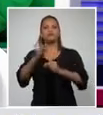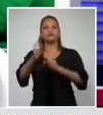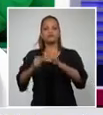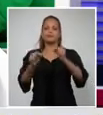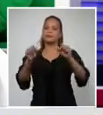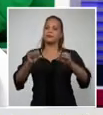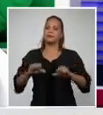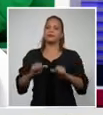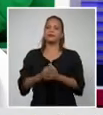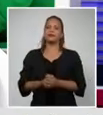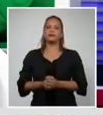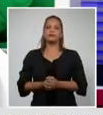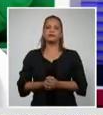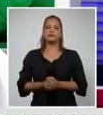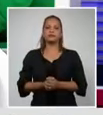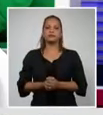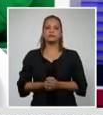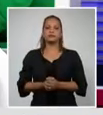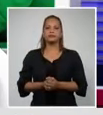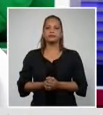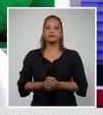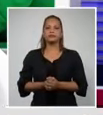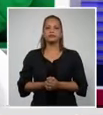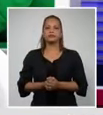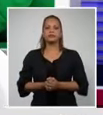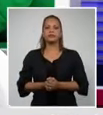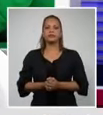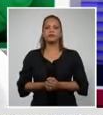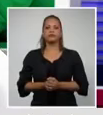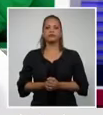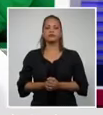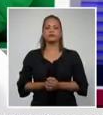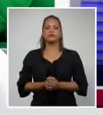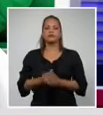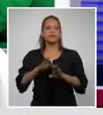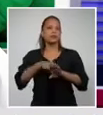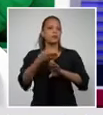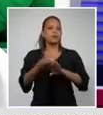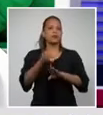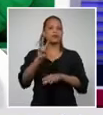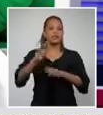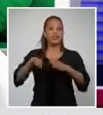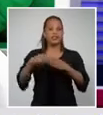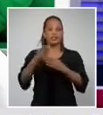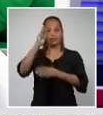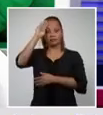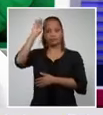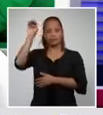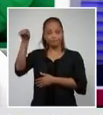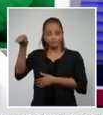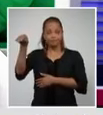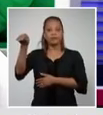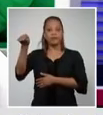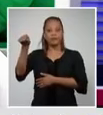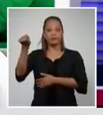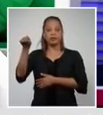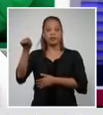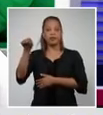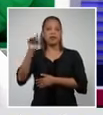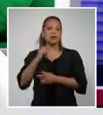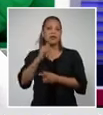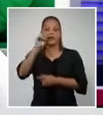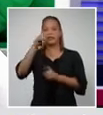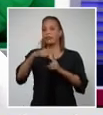y realmente después de una estadía de 3 días en el hospital, una parte de ellos en terapia